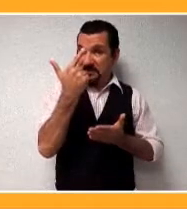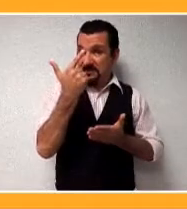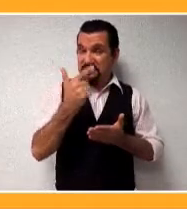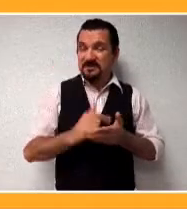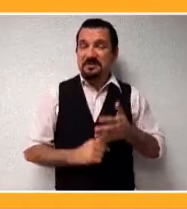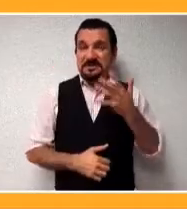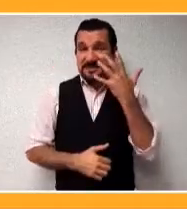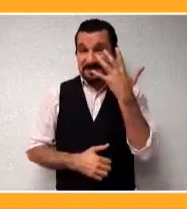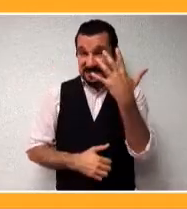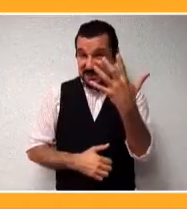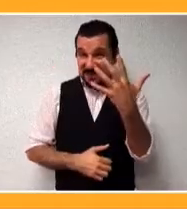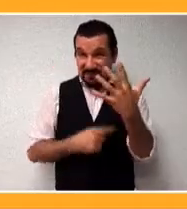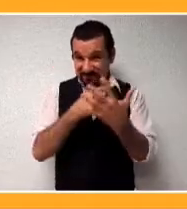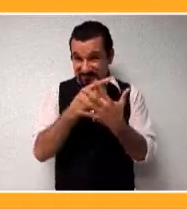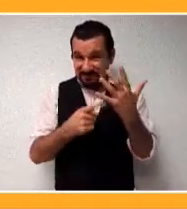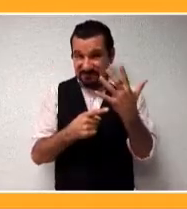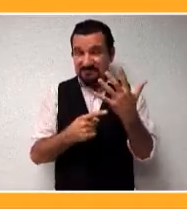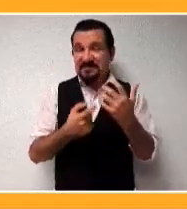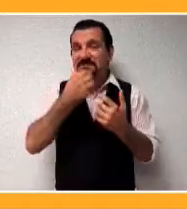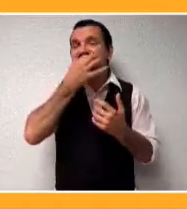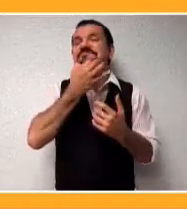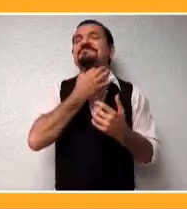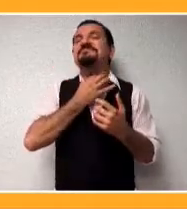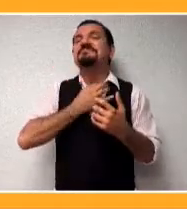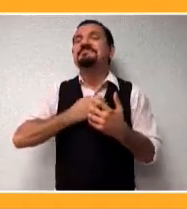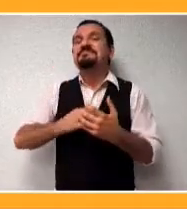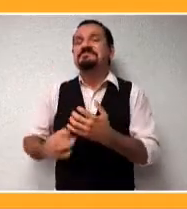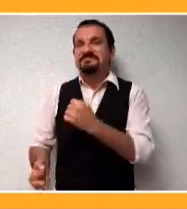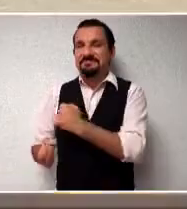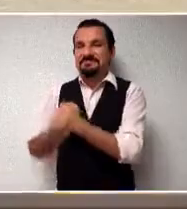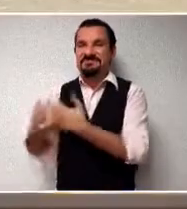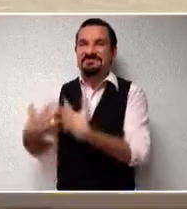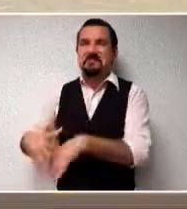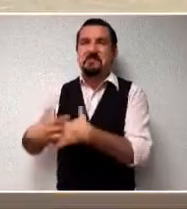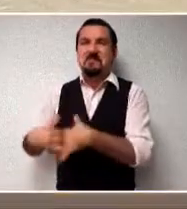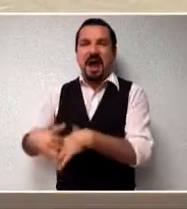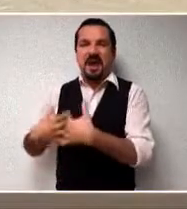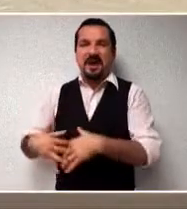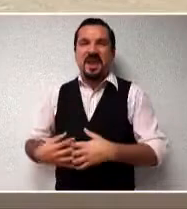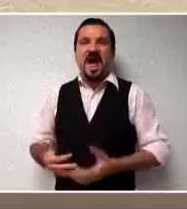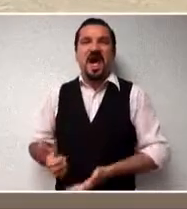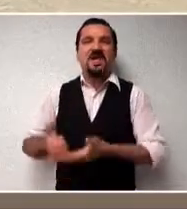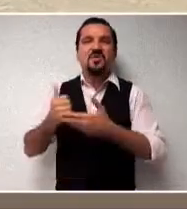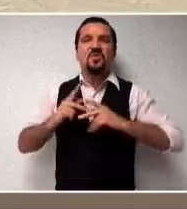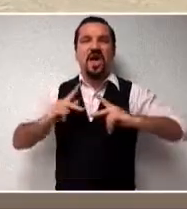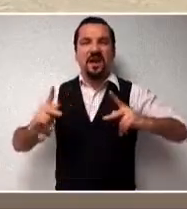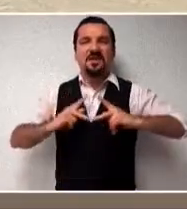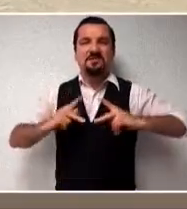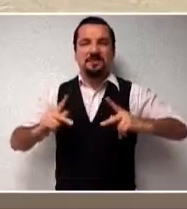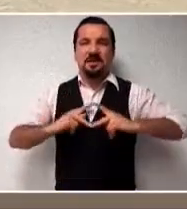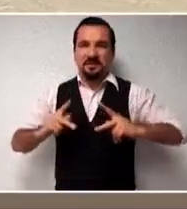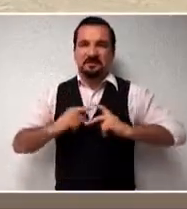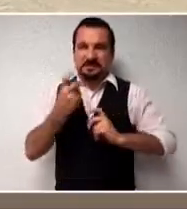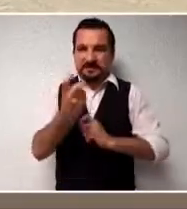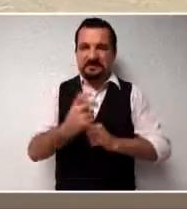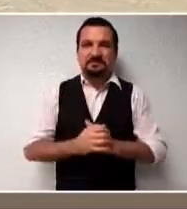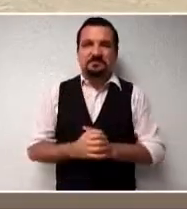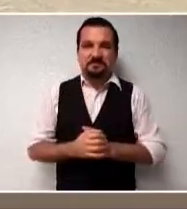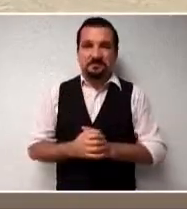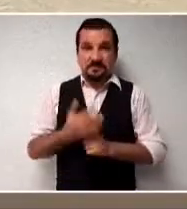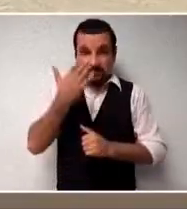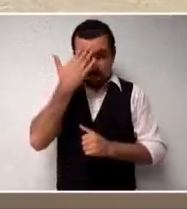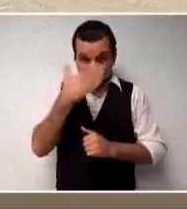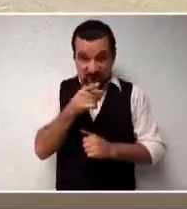5 de éstos con ventilación mecánica invasiva después de conocer estos datos